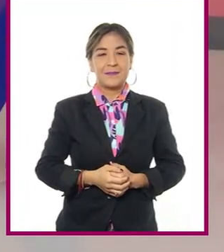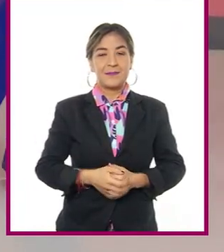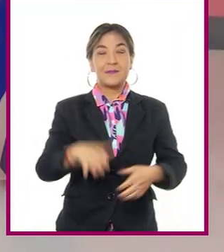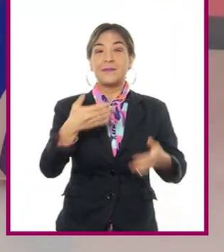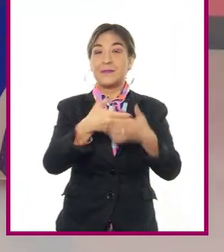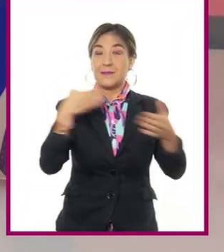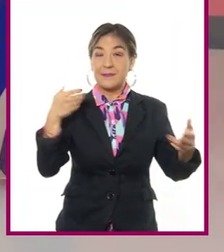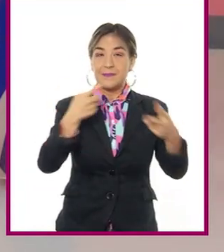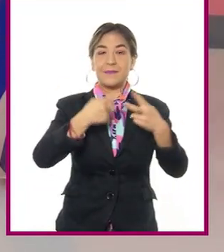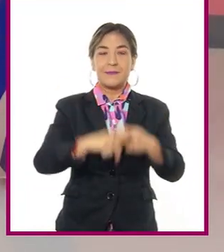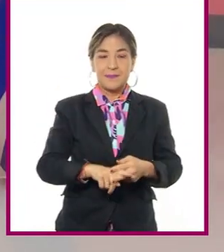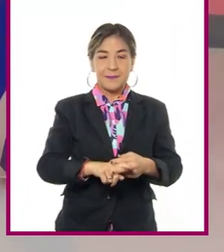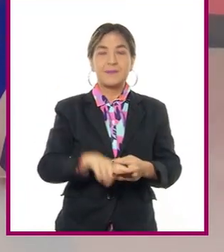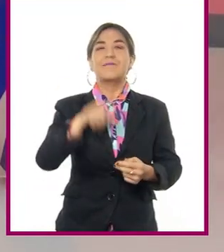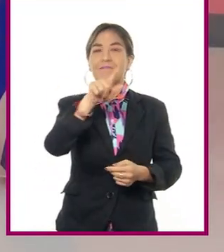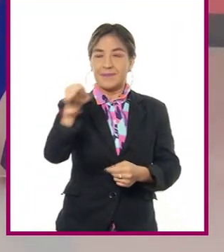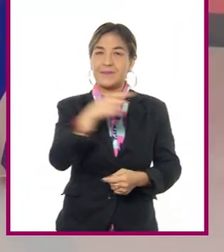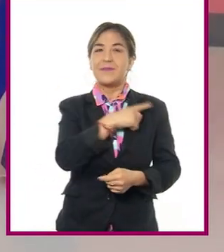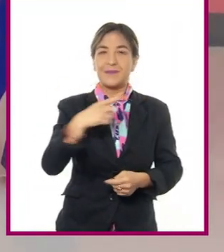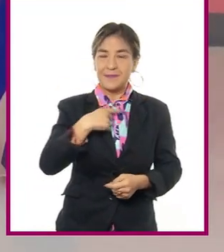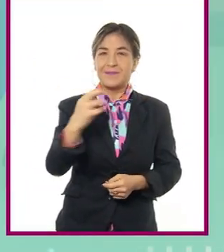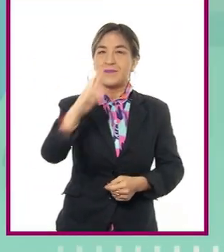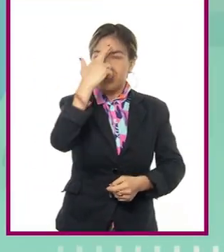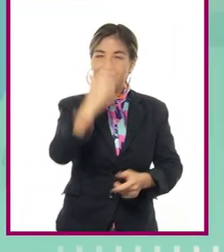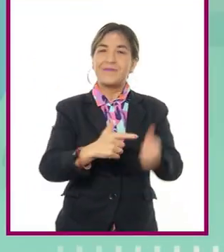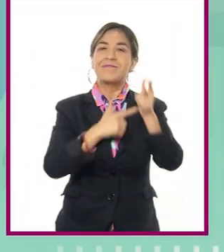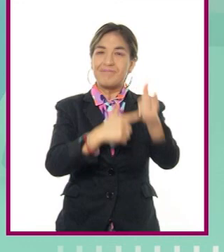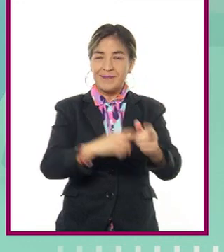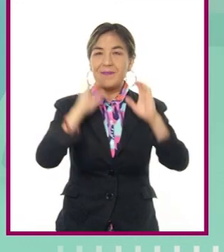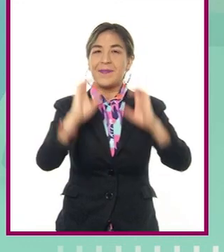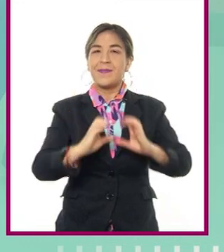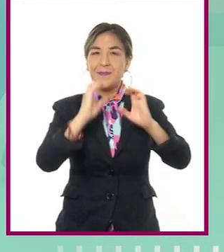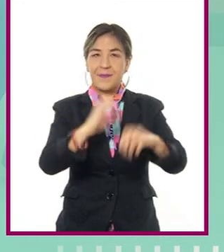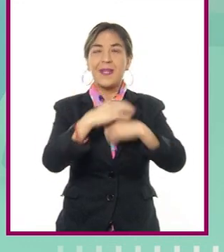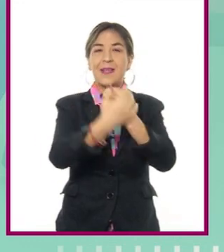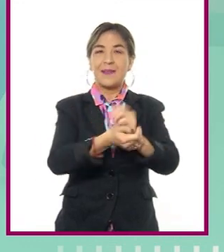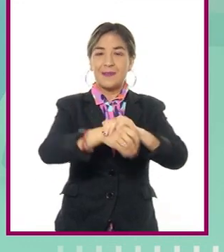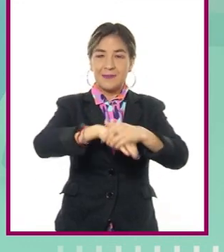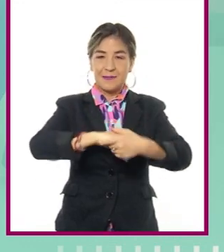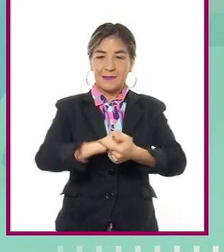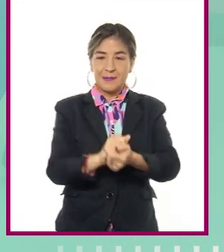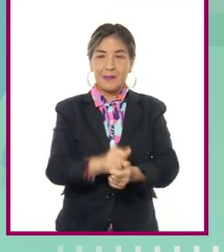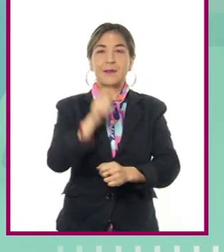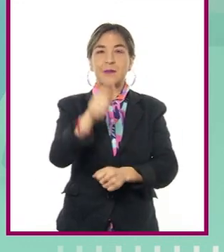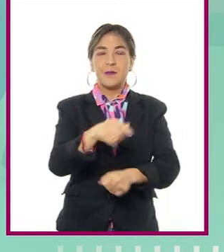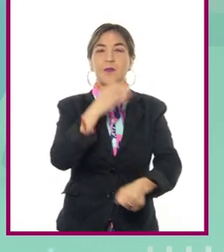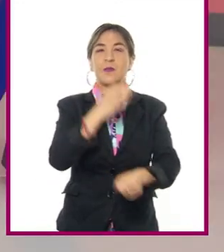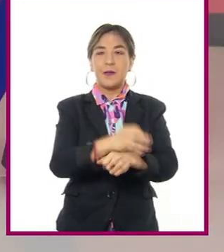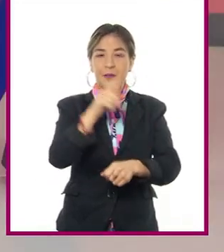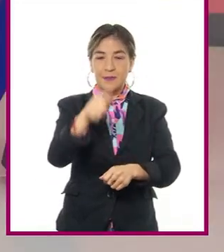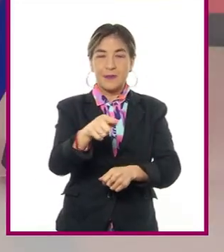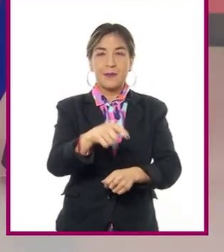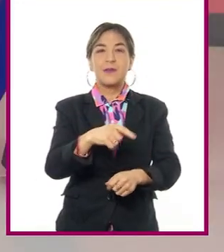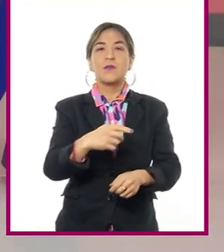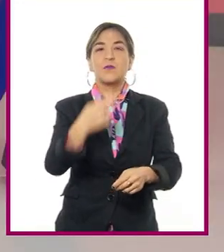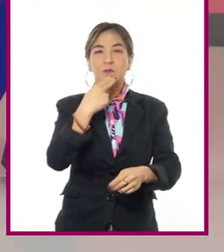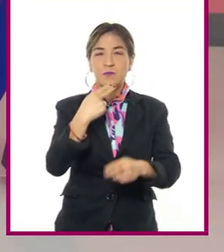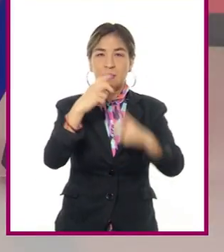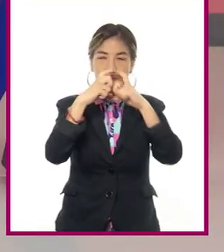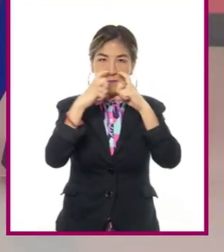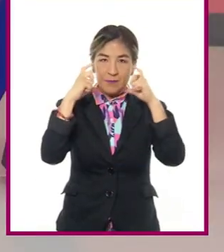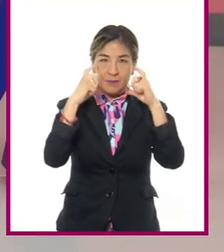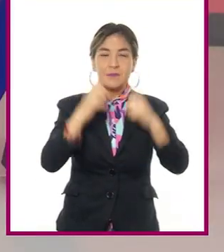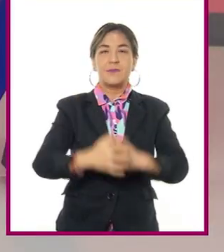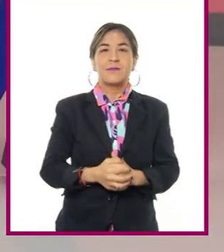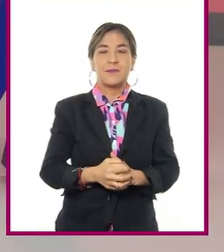Antes de iniciar, les recuerdo que debemos seguir cuidándonos, lavando frecuentemente nuestras manos con agua y abundante jabón, usando el cubrebocas